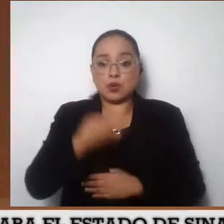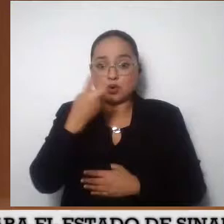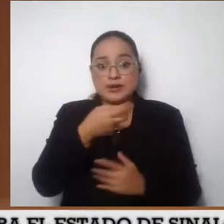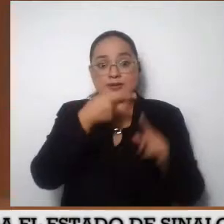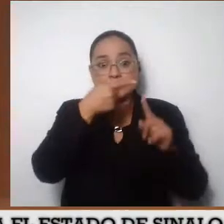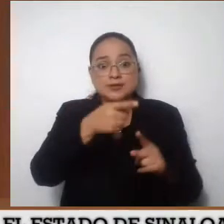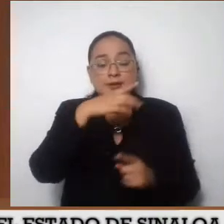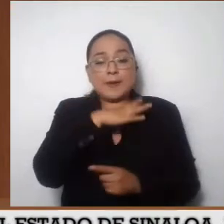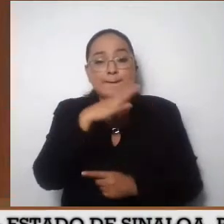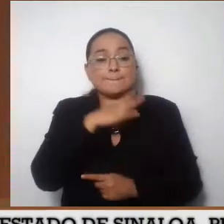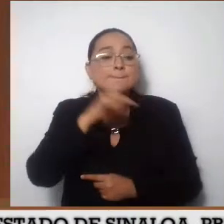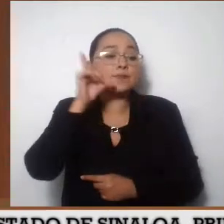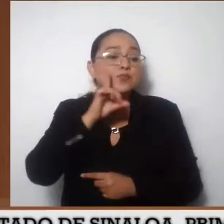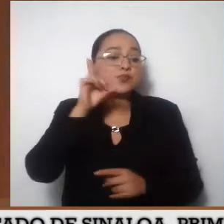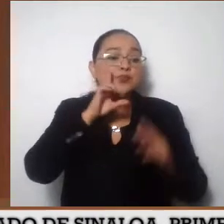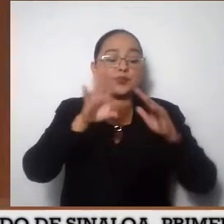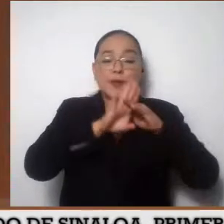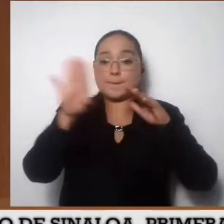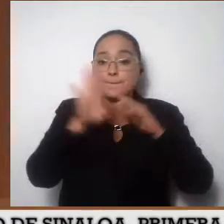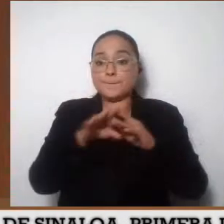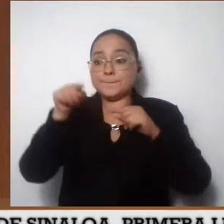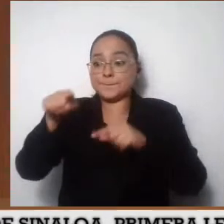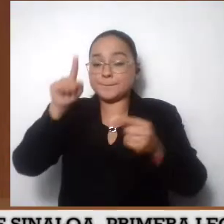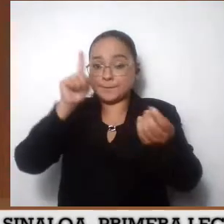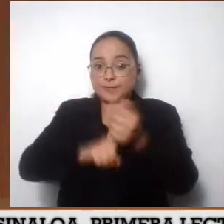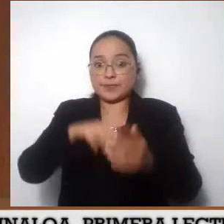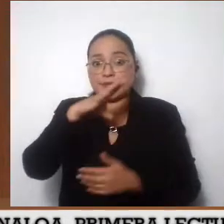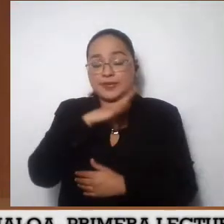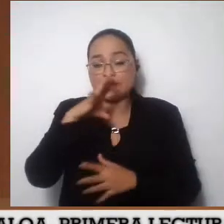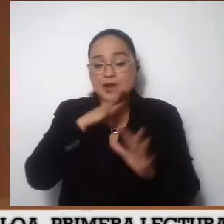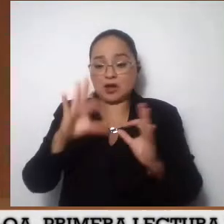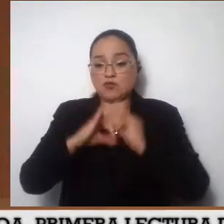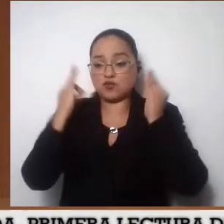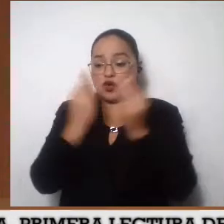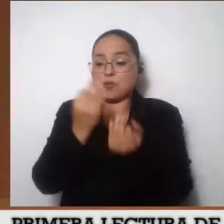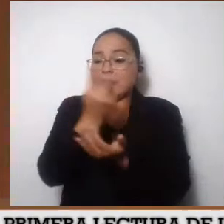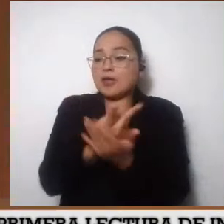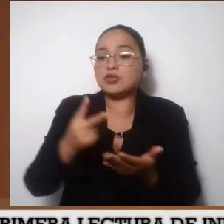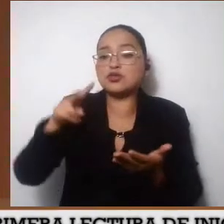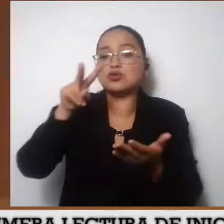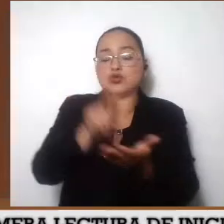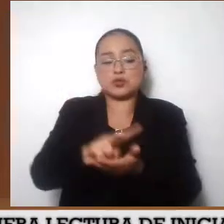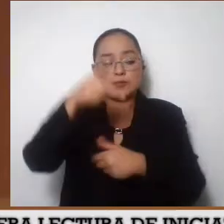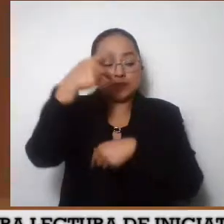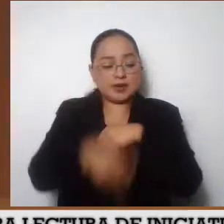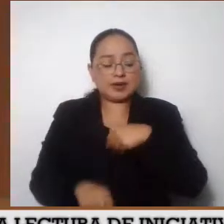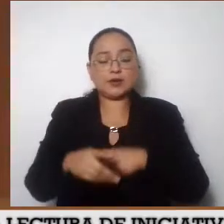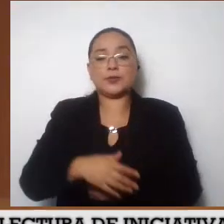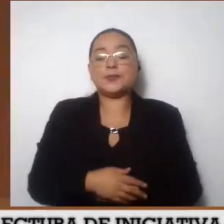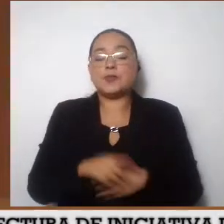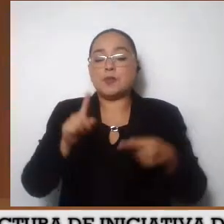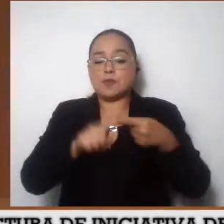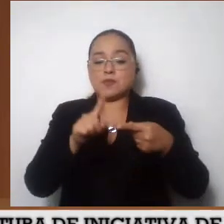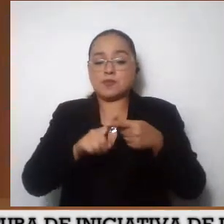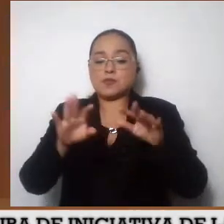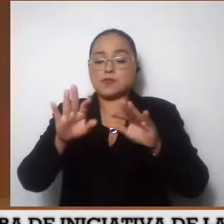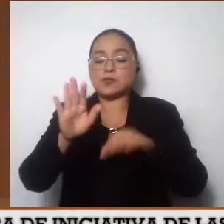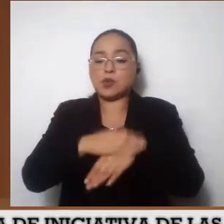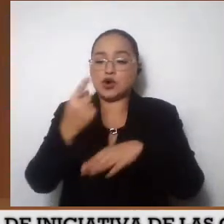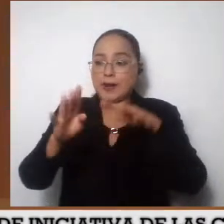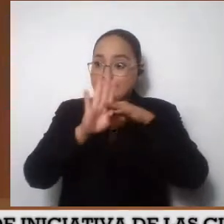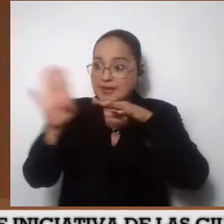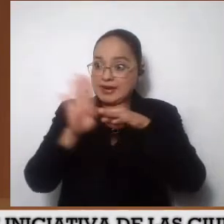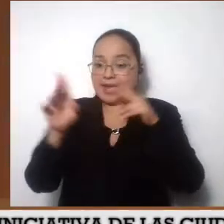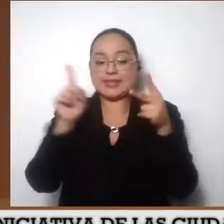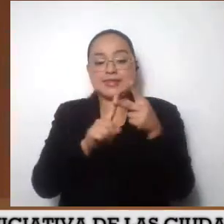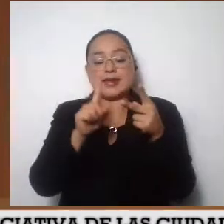que las mujeres migrantes se encuentran en una situación de doble vulnerabilidad, El primero por su situación de migrante y el